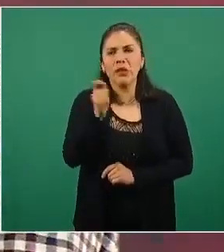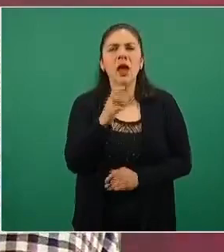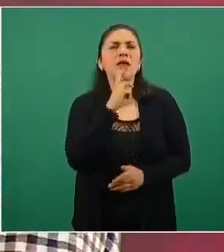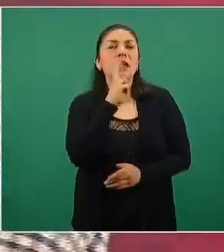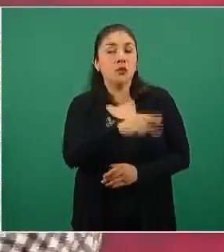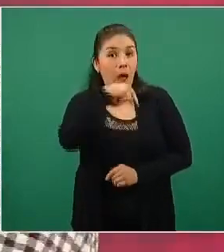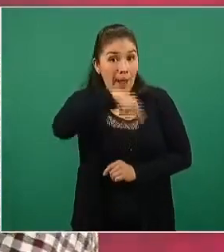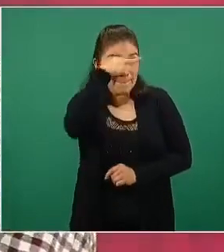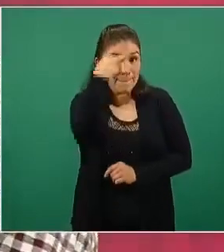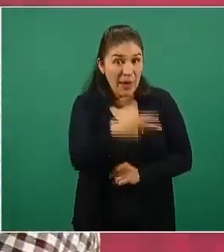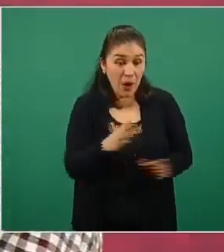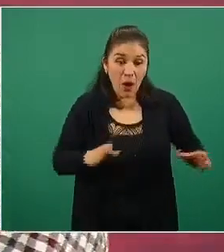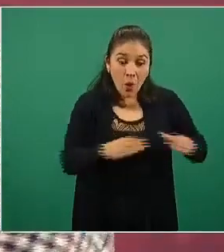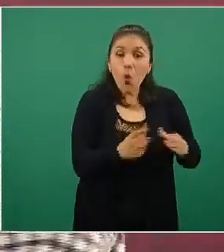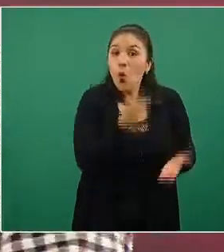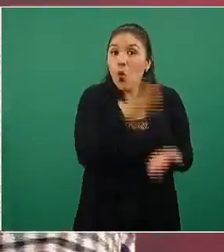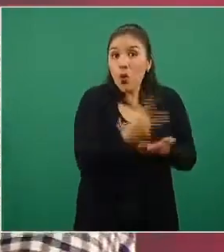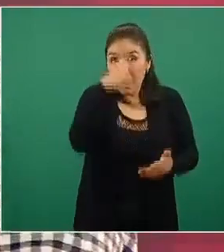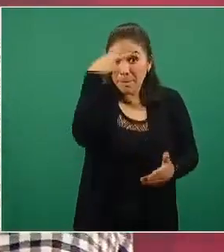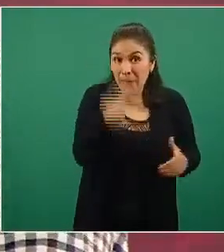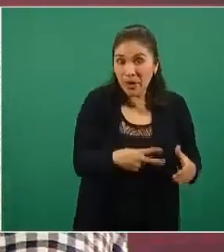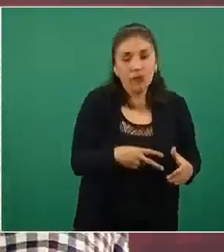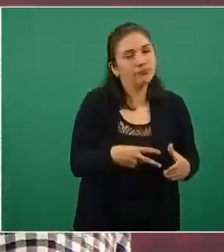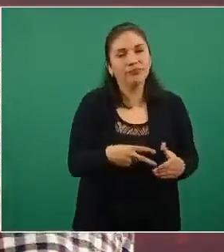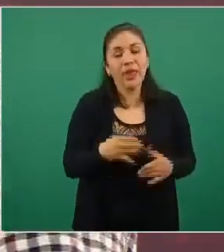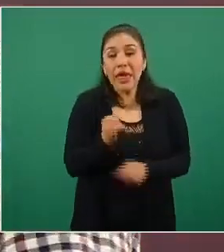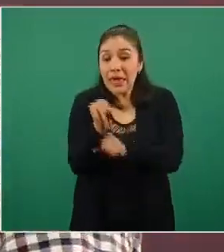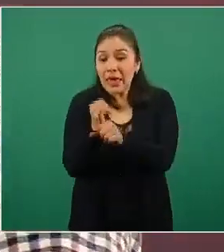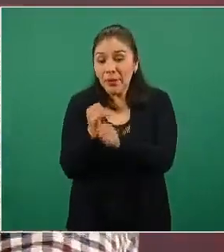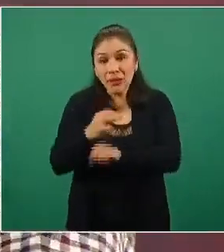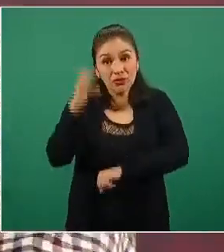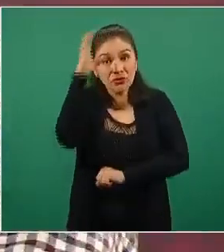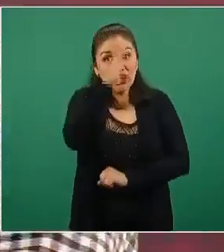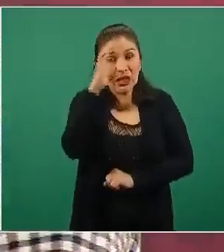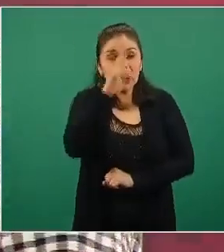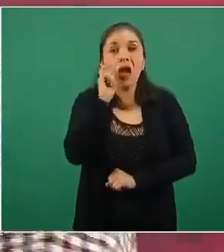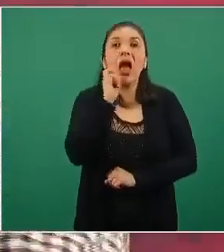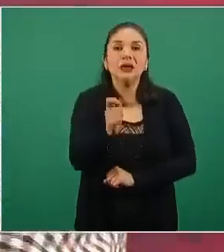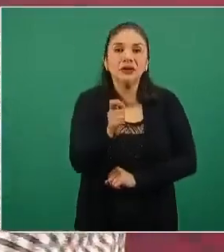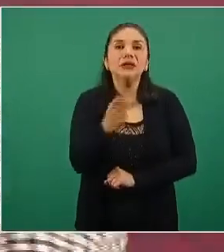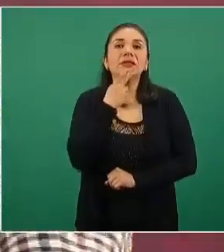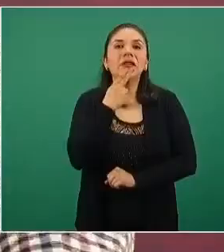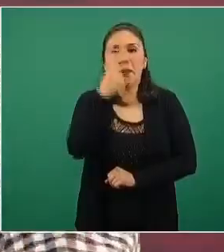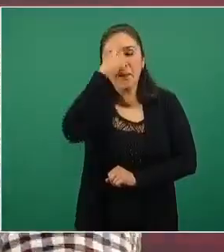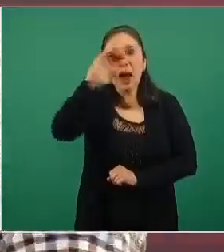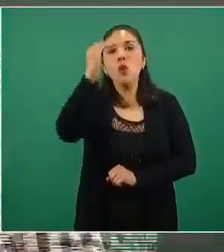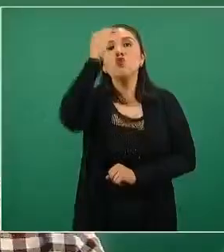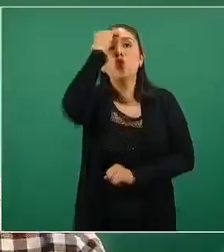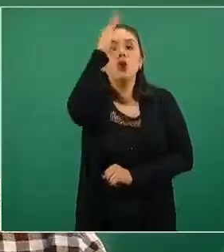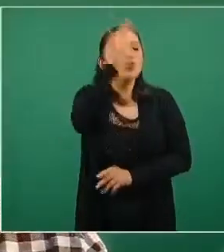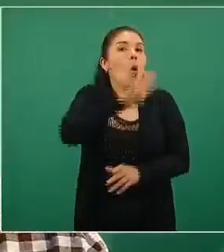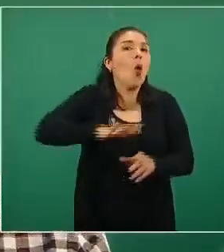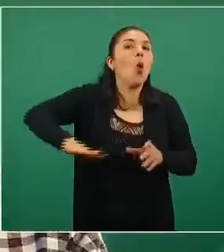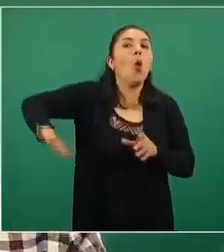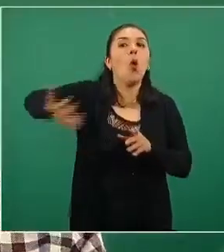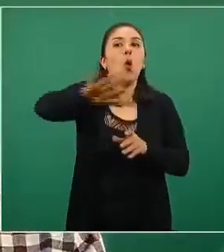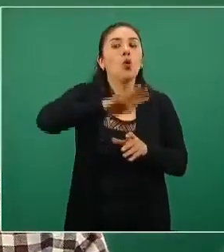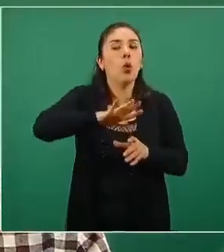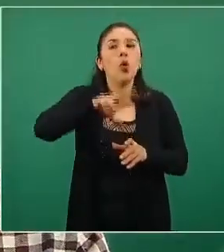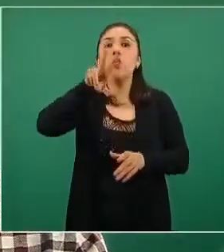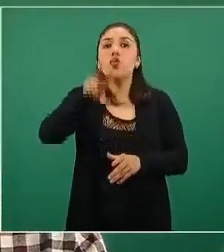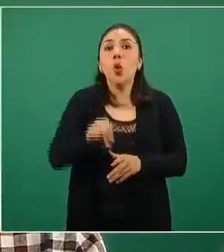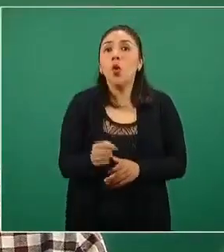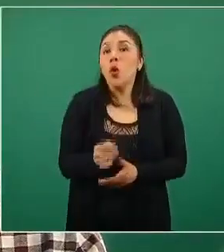resultados de México sirven para México. La investigación científica tiene un carácter de conocimiento general. No